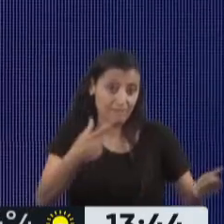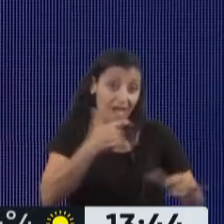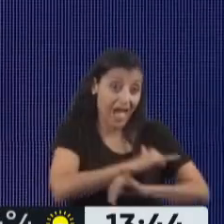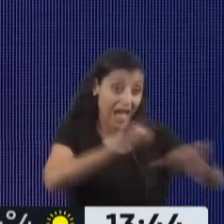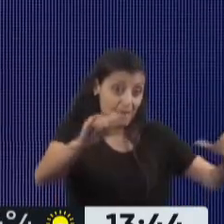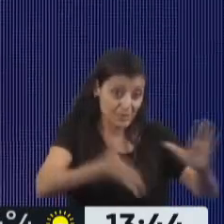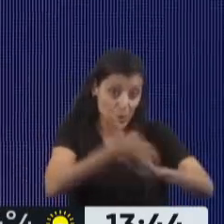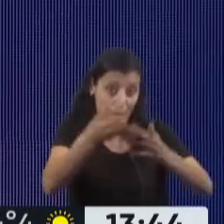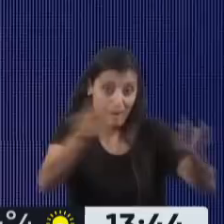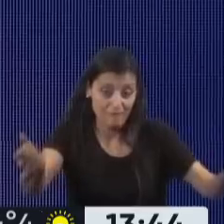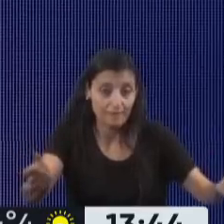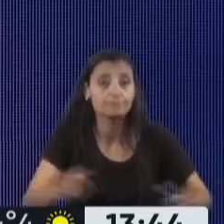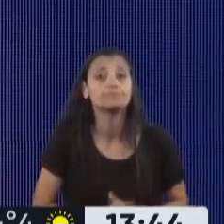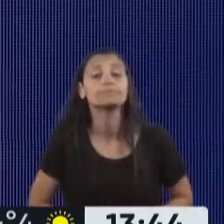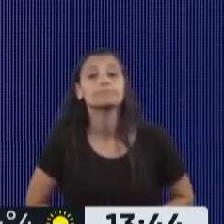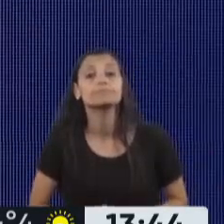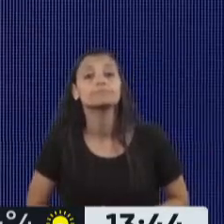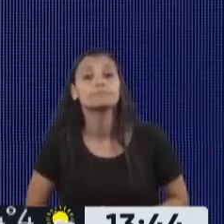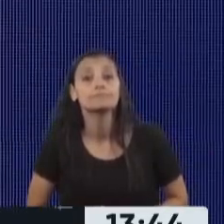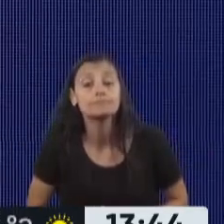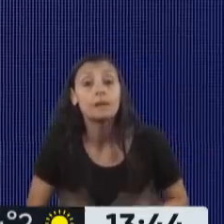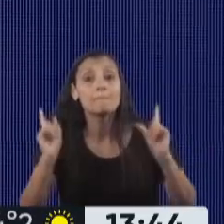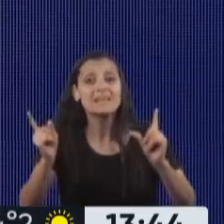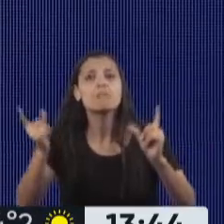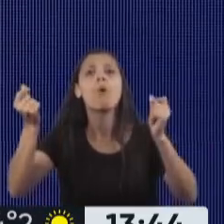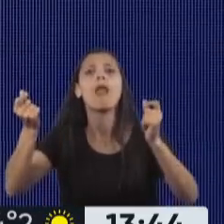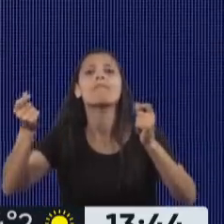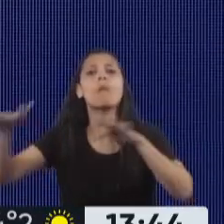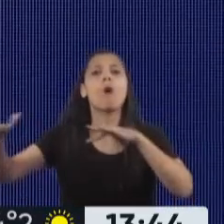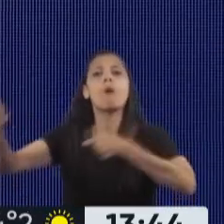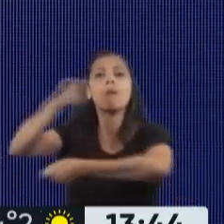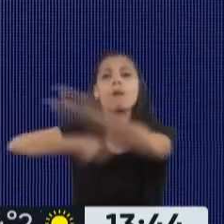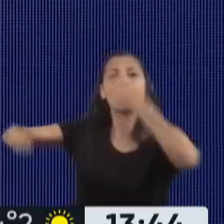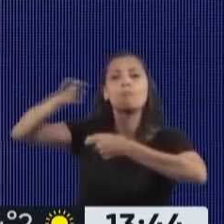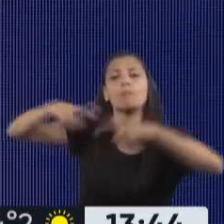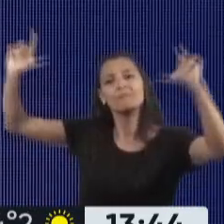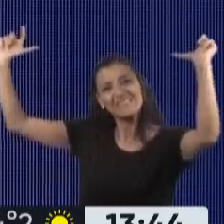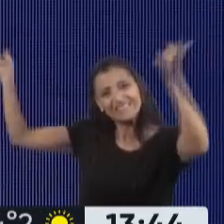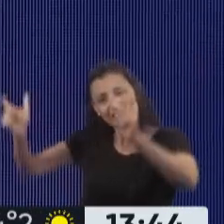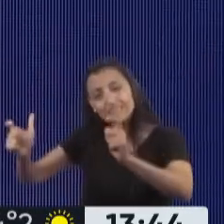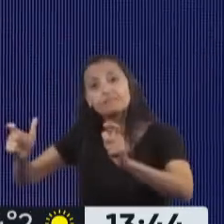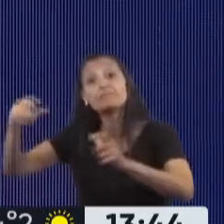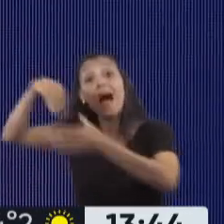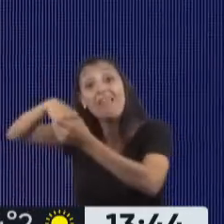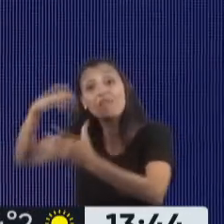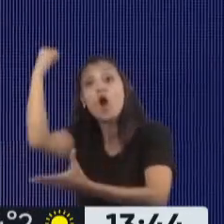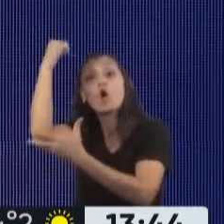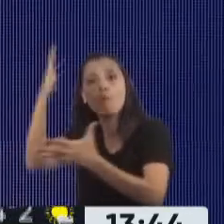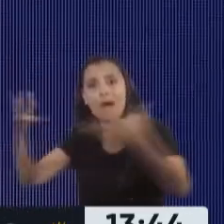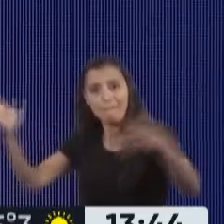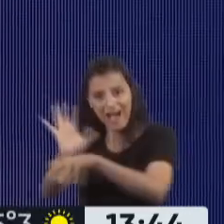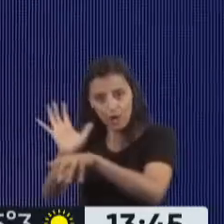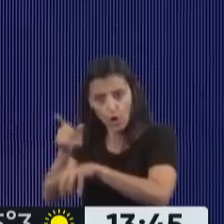aviso, es la reducción de la volatilidad macro. Si esa reducción en la volatilidad es